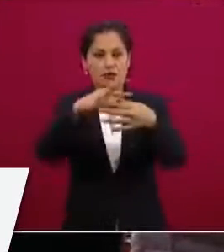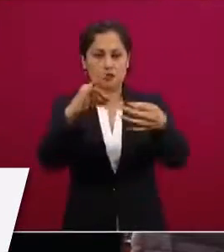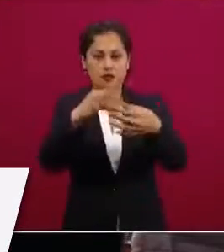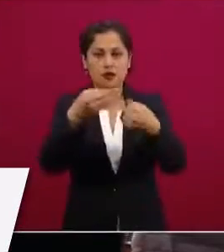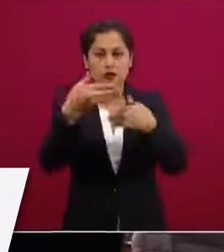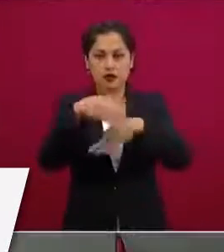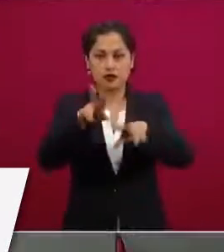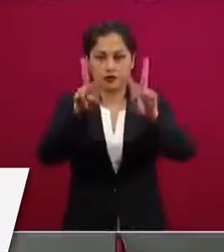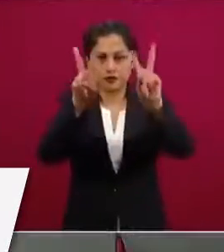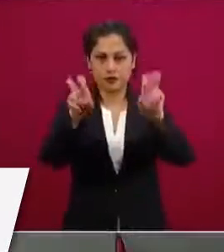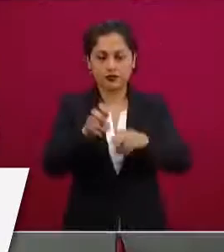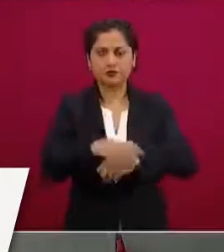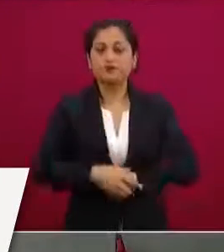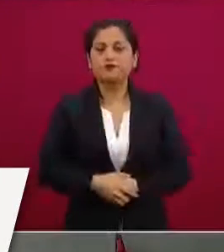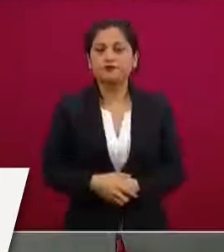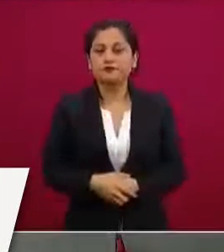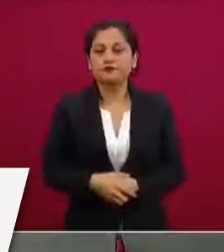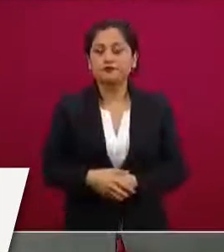A ver si